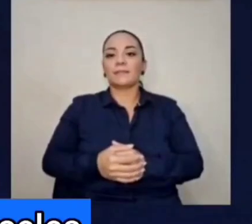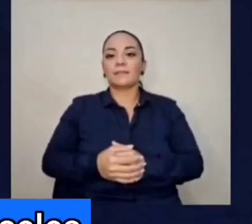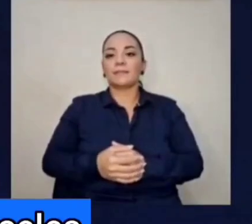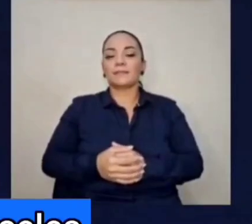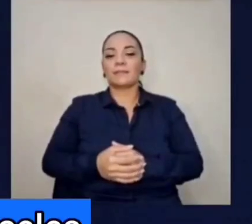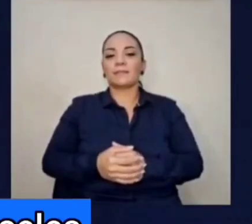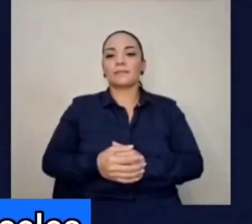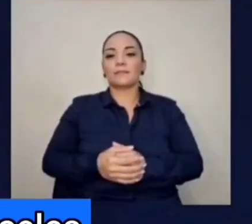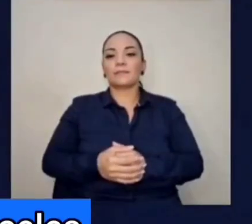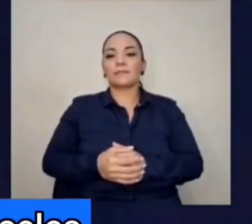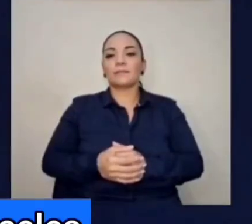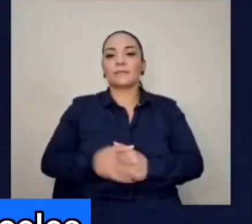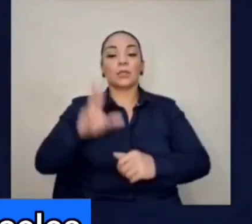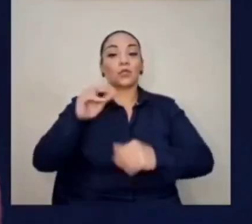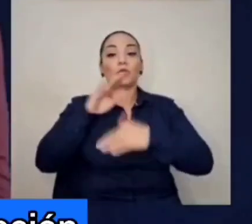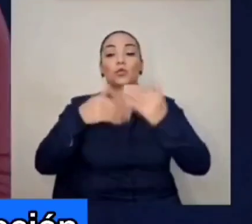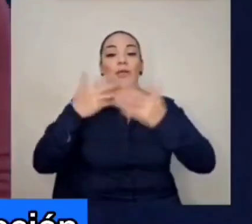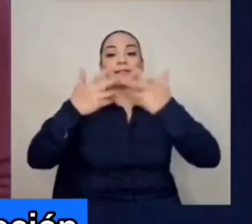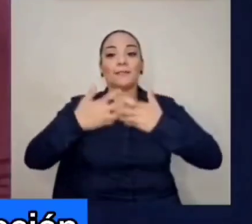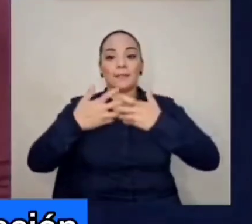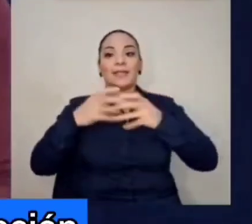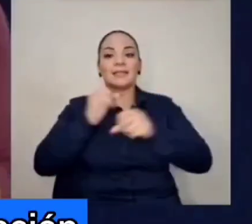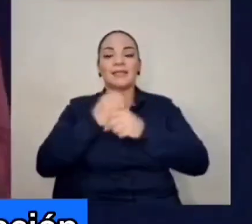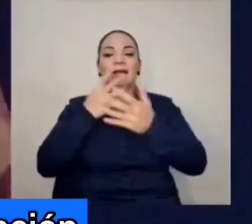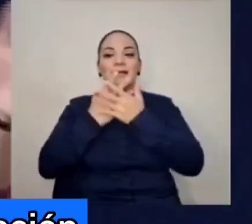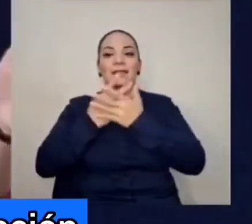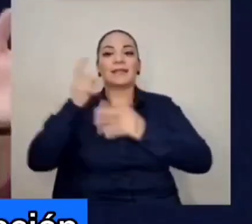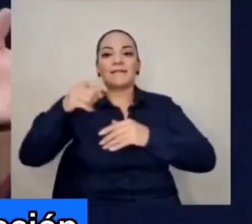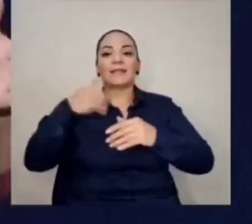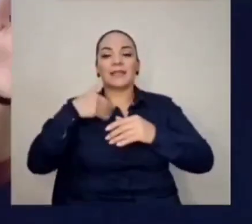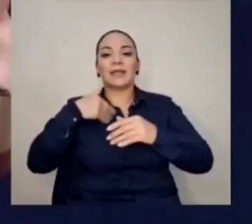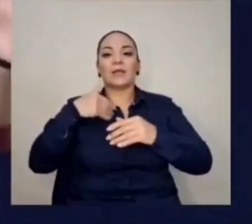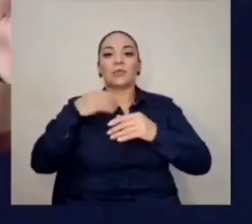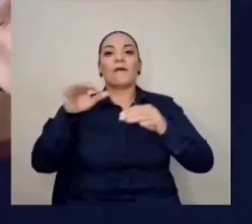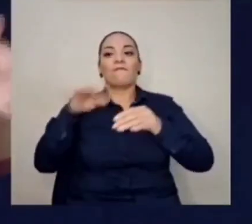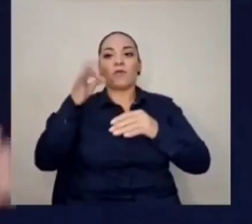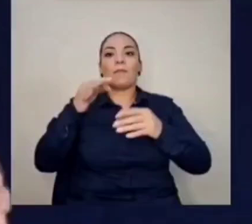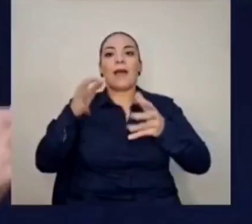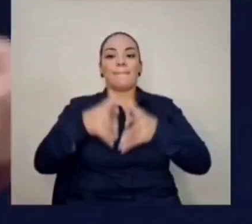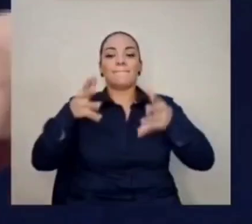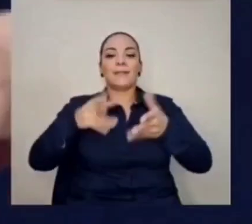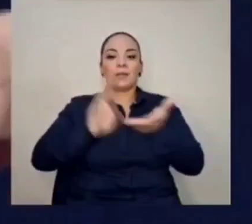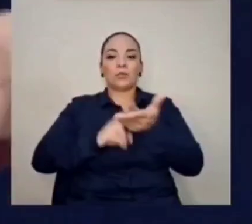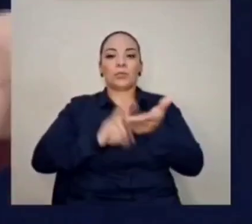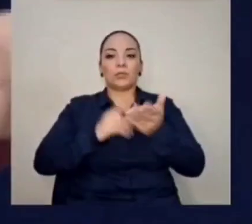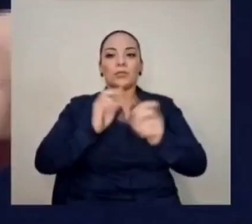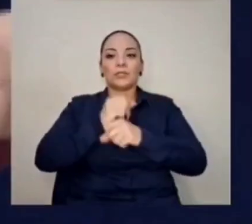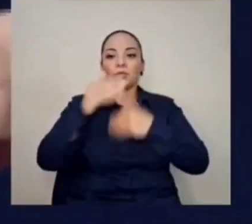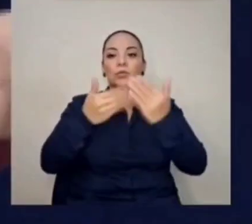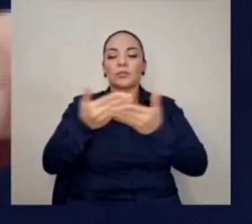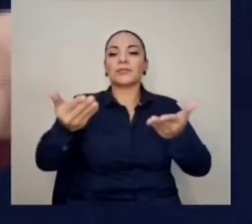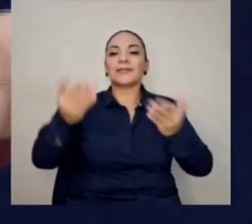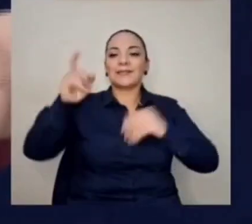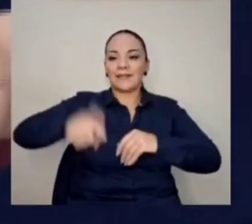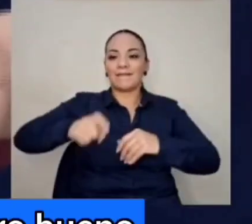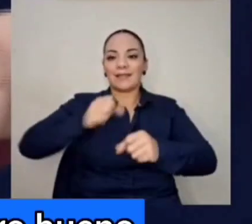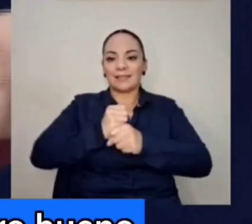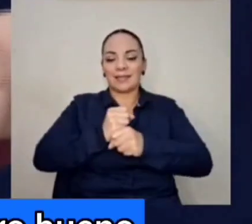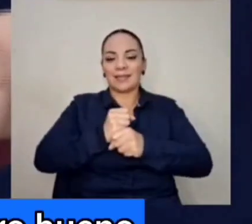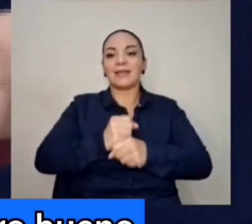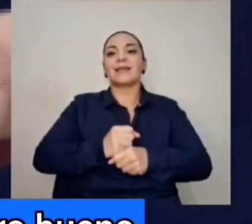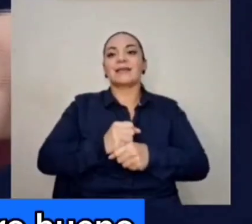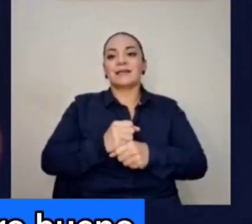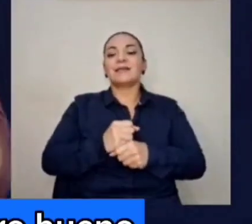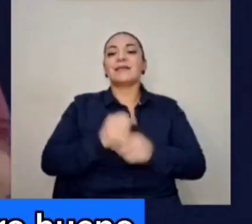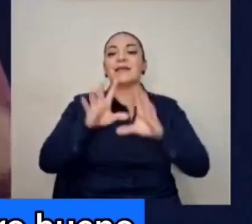ya que no todas las empresas hacen cárceles, debe de tener una forma amplia de contratación para poder hacer las cosas que se deben hacer y que salga